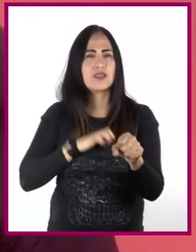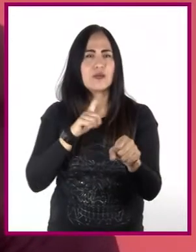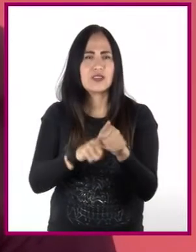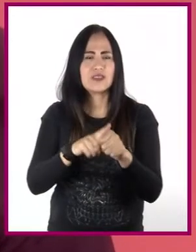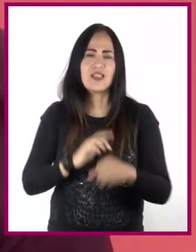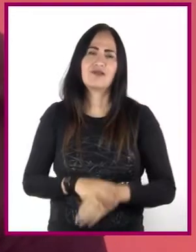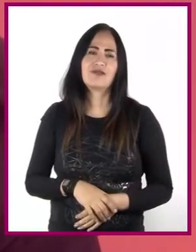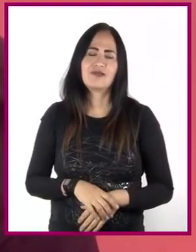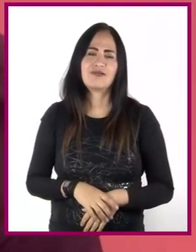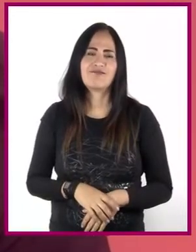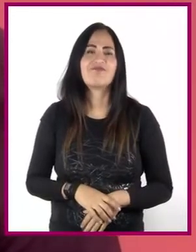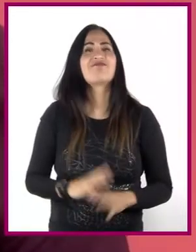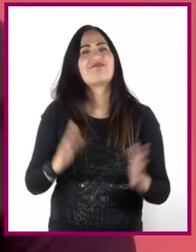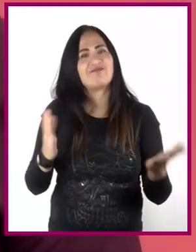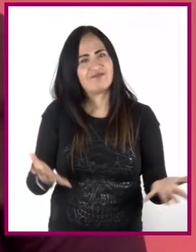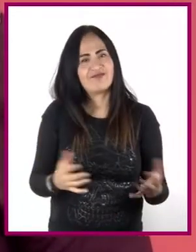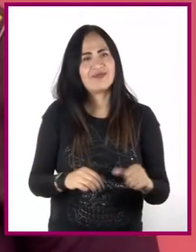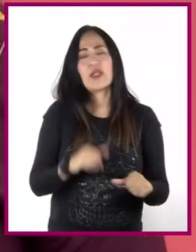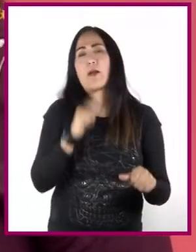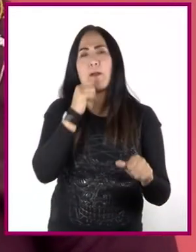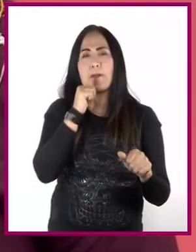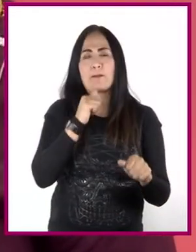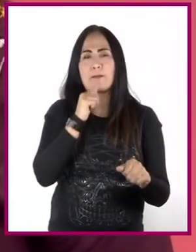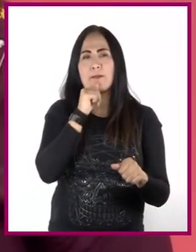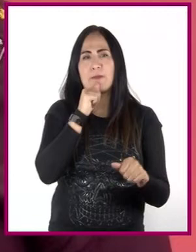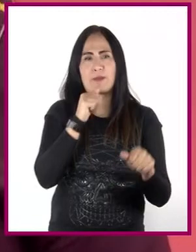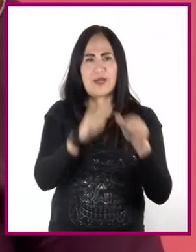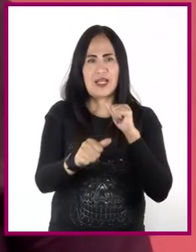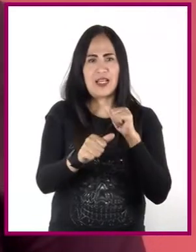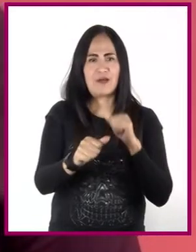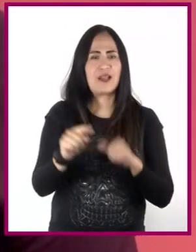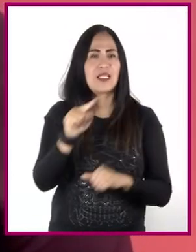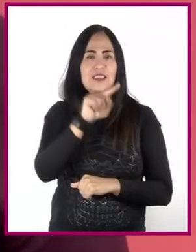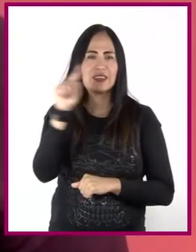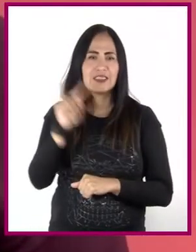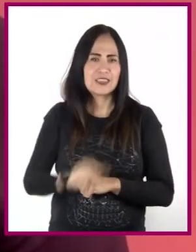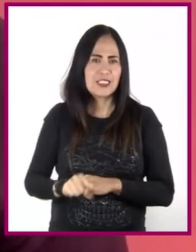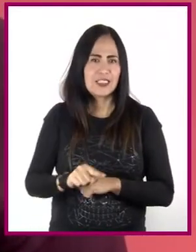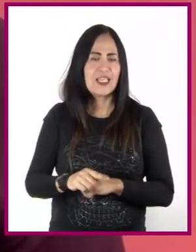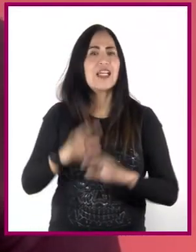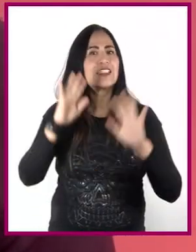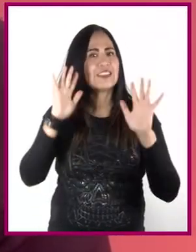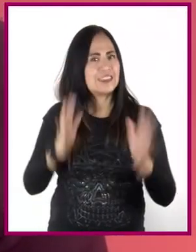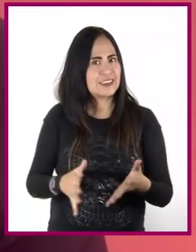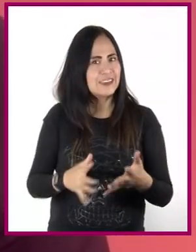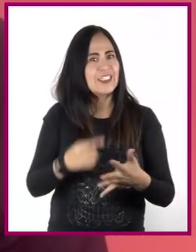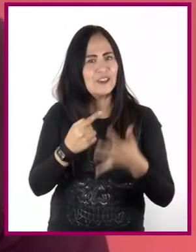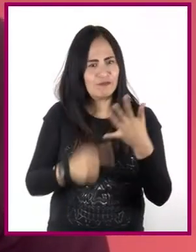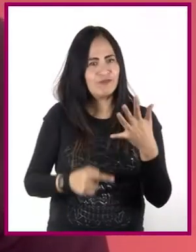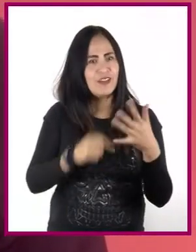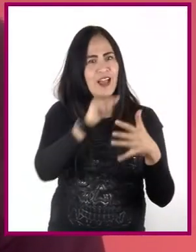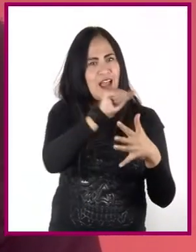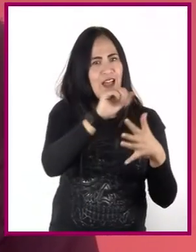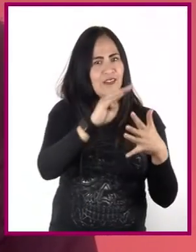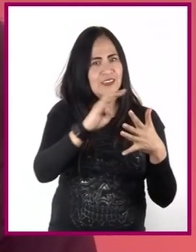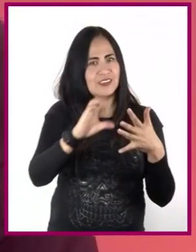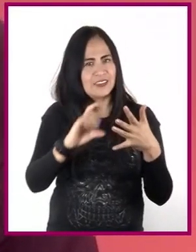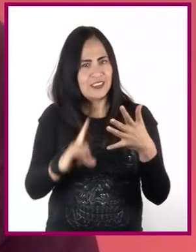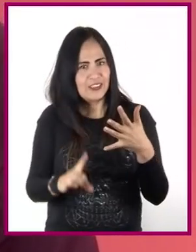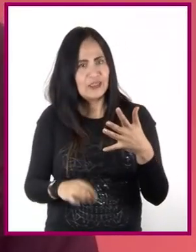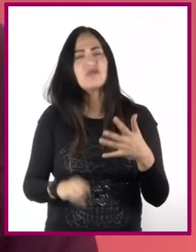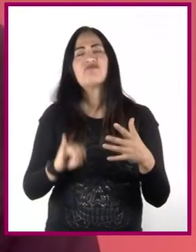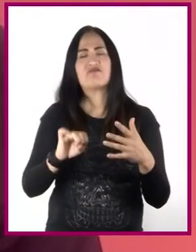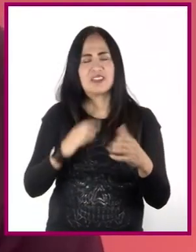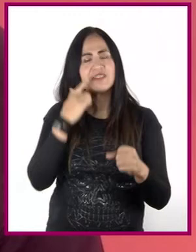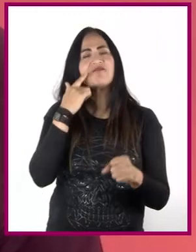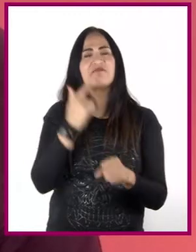bien, llegamos a la Z y logramos mencionar todas las letras, con lo que nos damos cuenta de que se puede